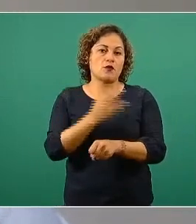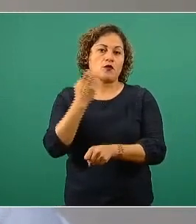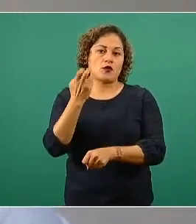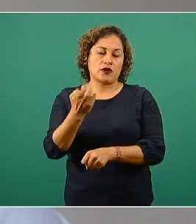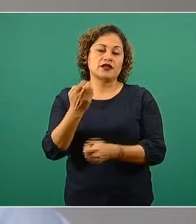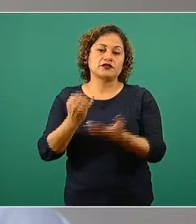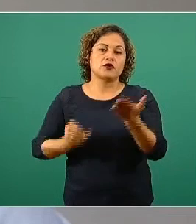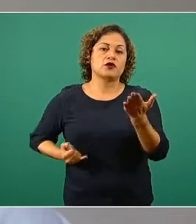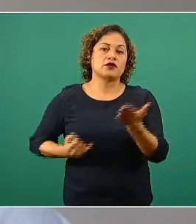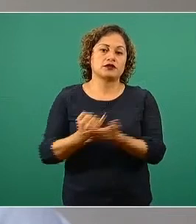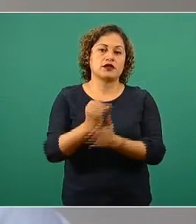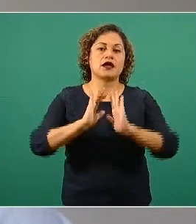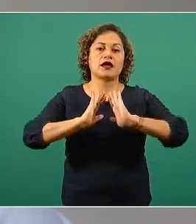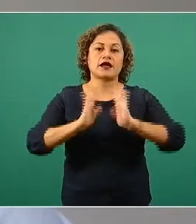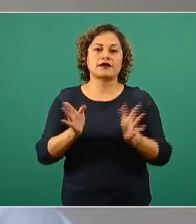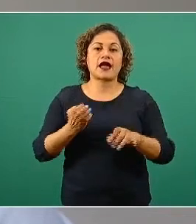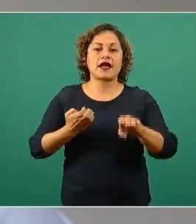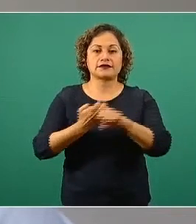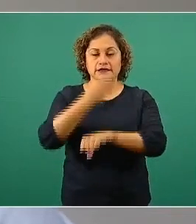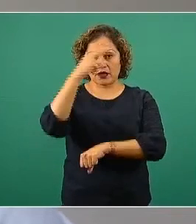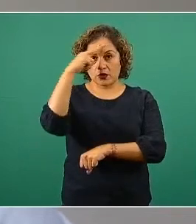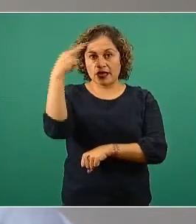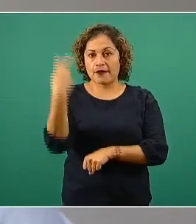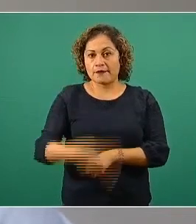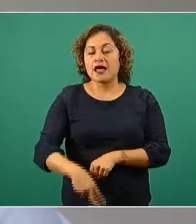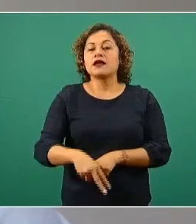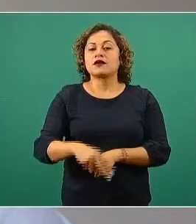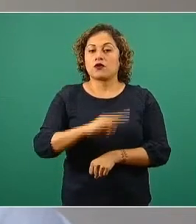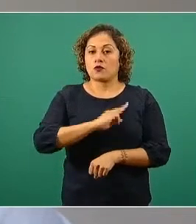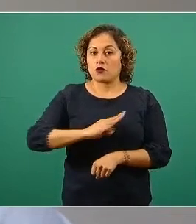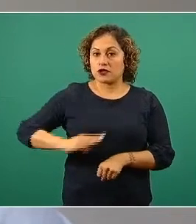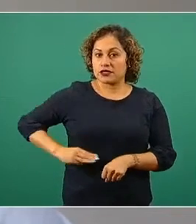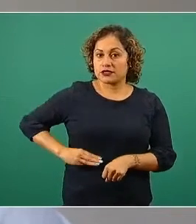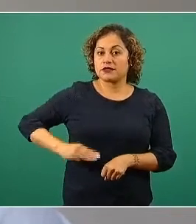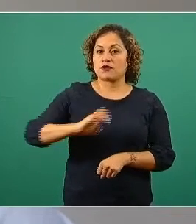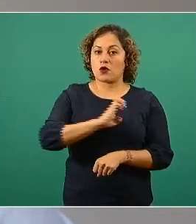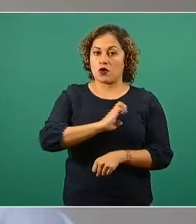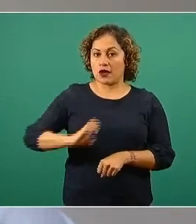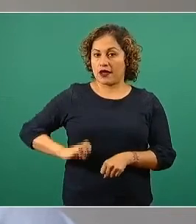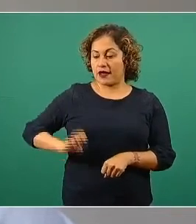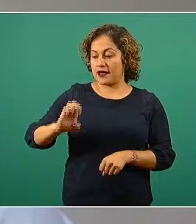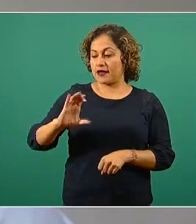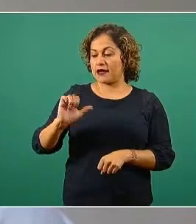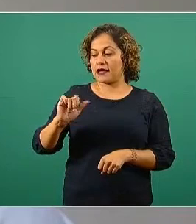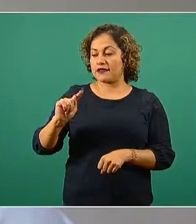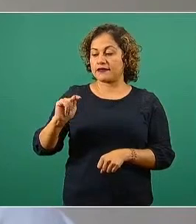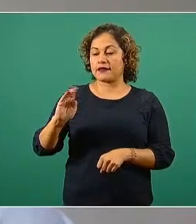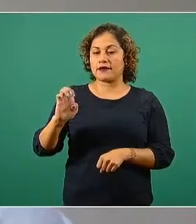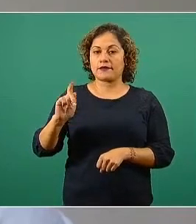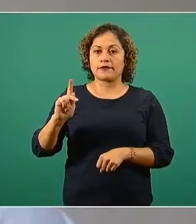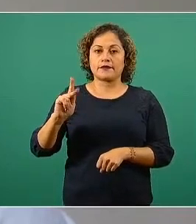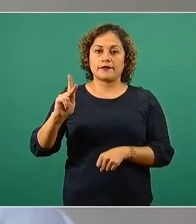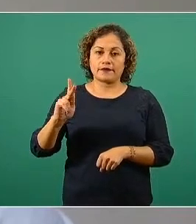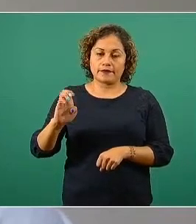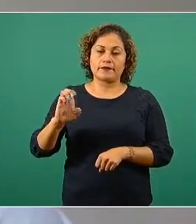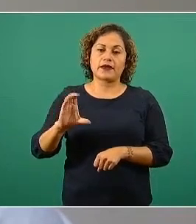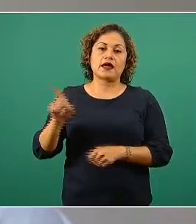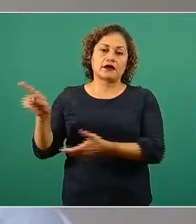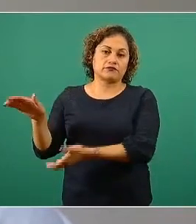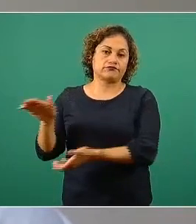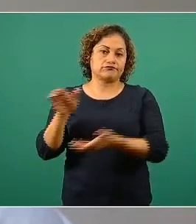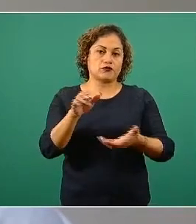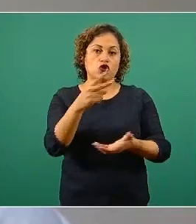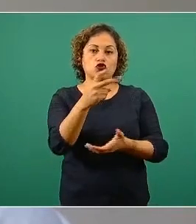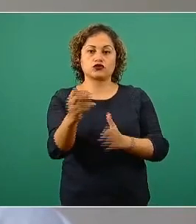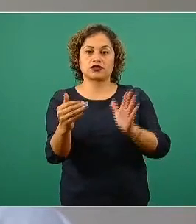Ecatepec, del Estado de México, el que pueda recibir la dotación de estas 200,000 dosis de